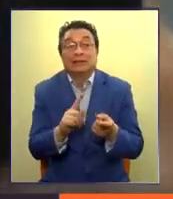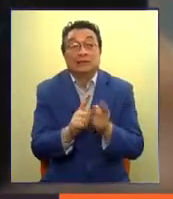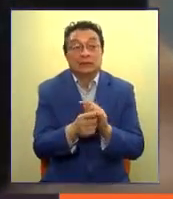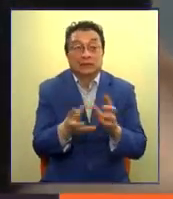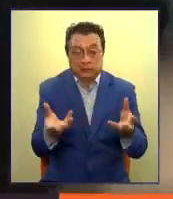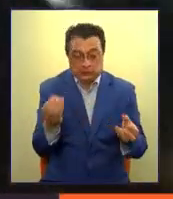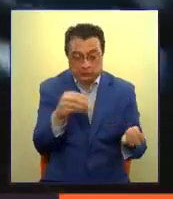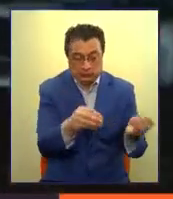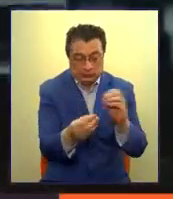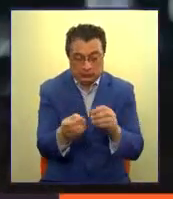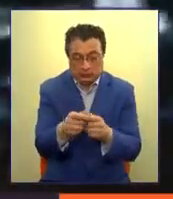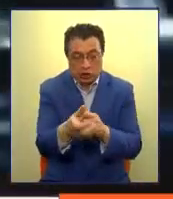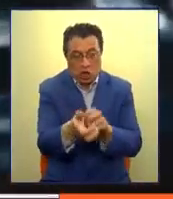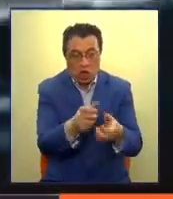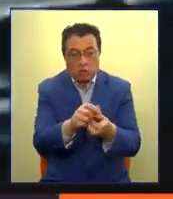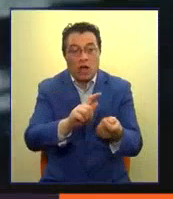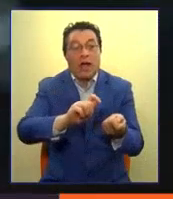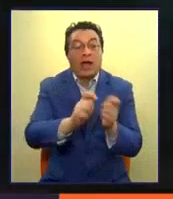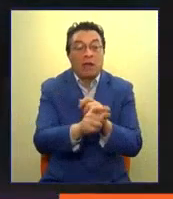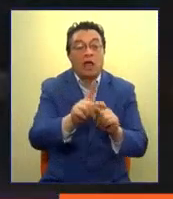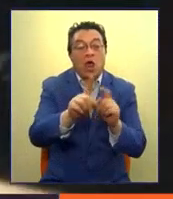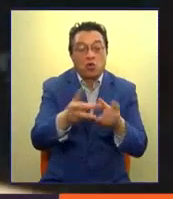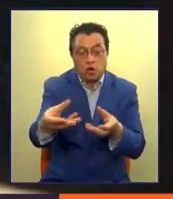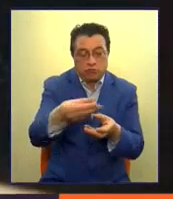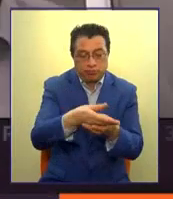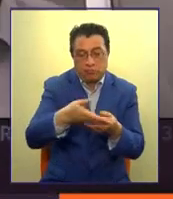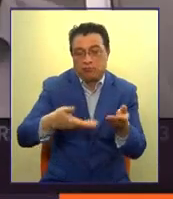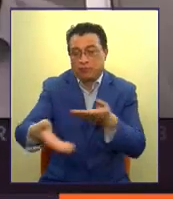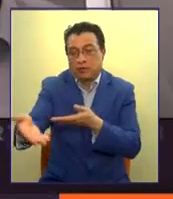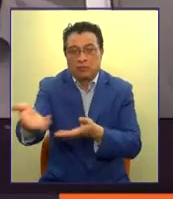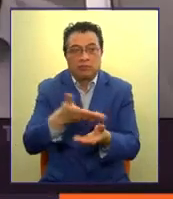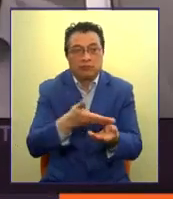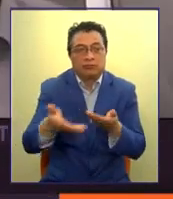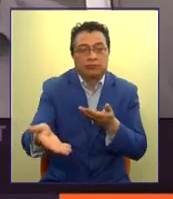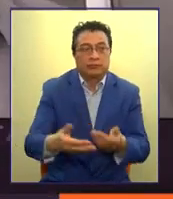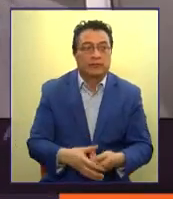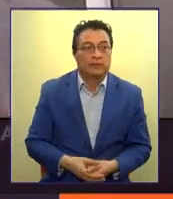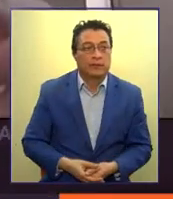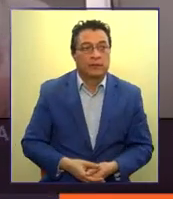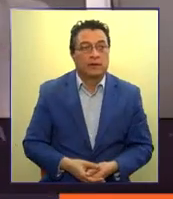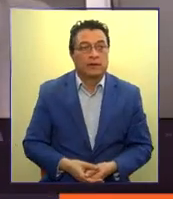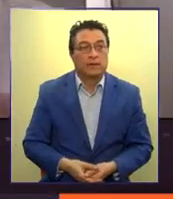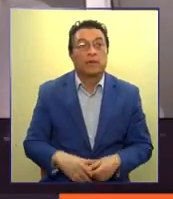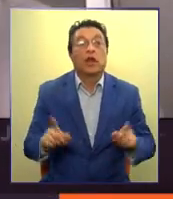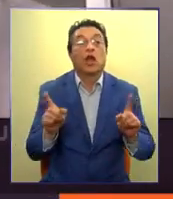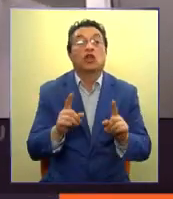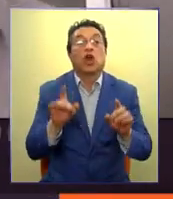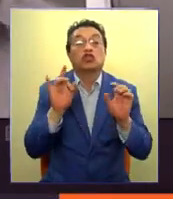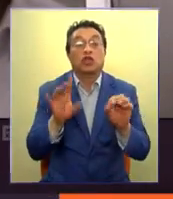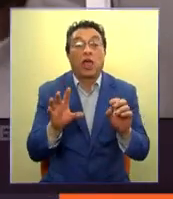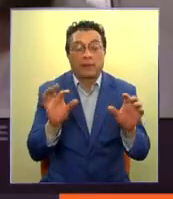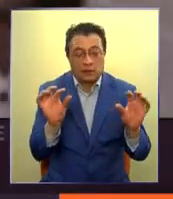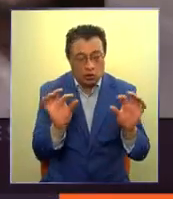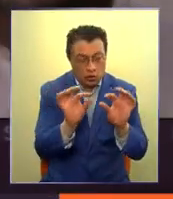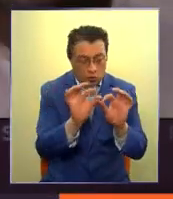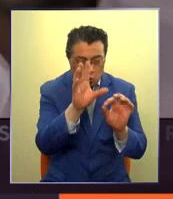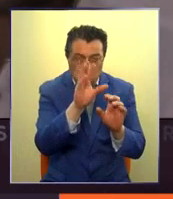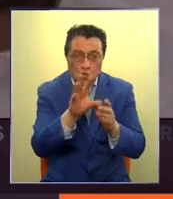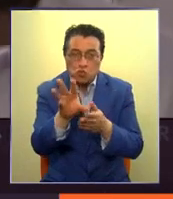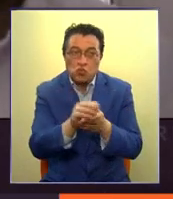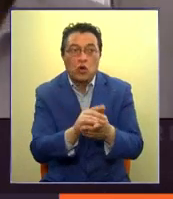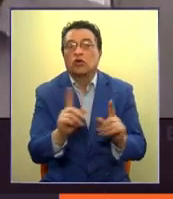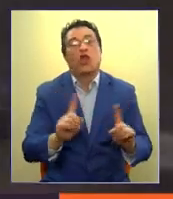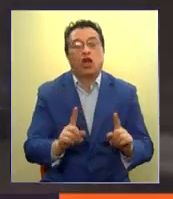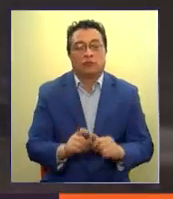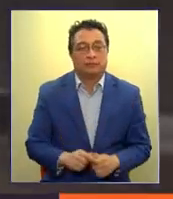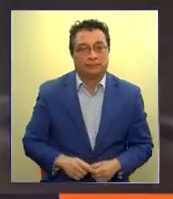desarmar un arma de fogueo y cambiar quizás algunas piezas. Ya. No era solamente tronarlo. No era solamente